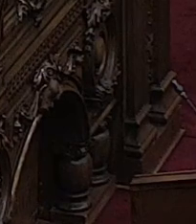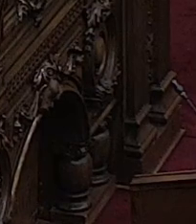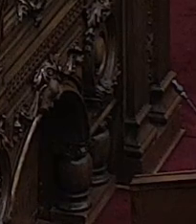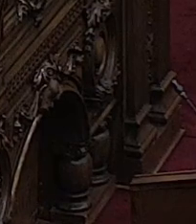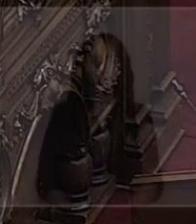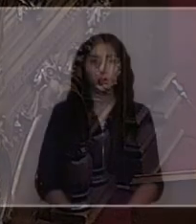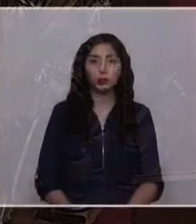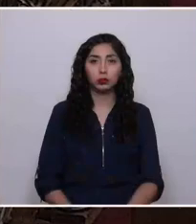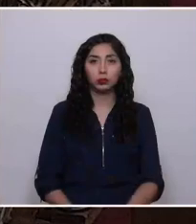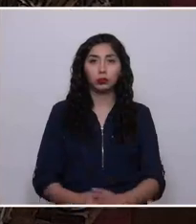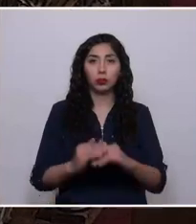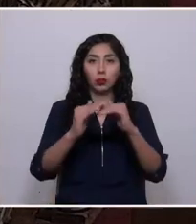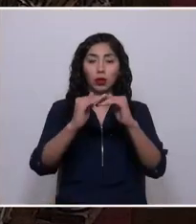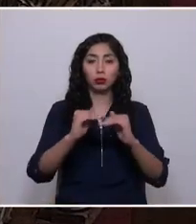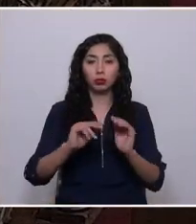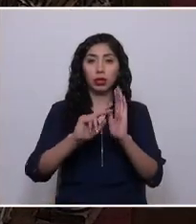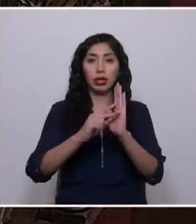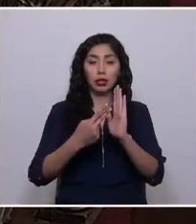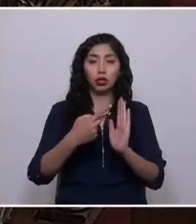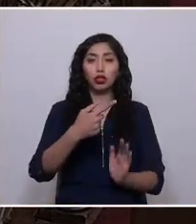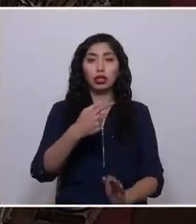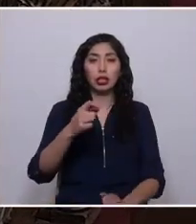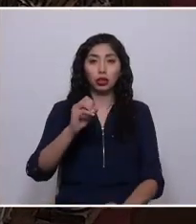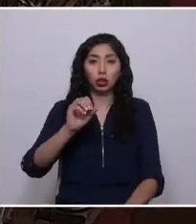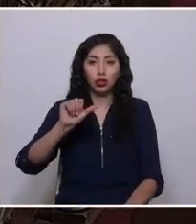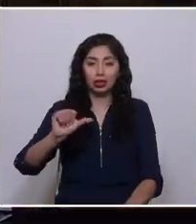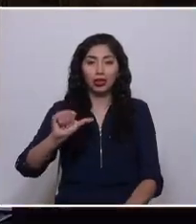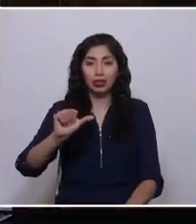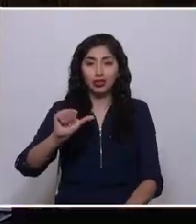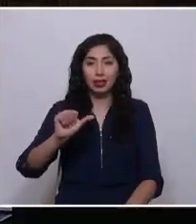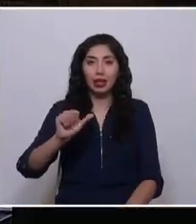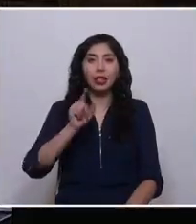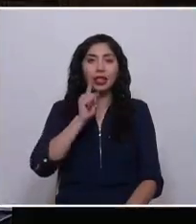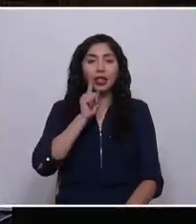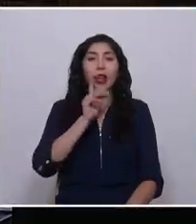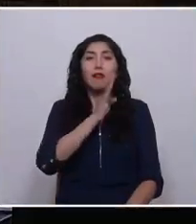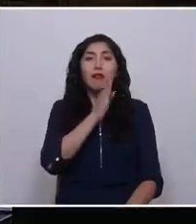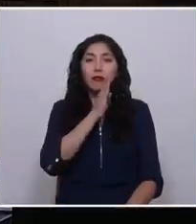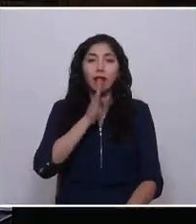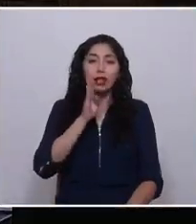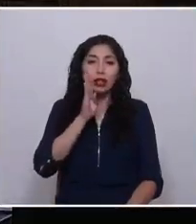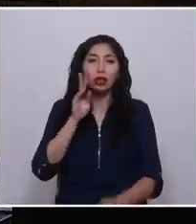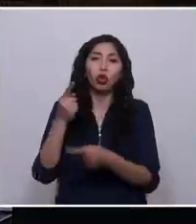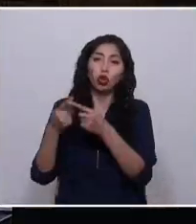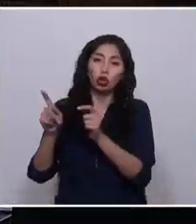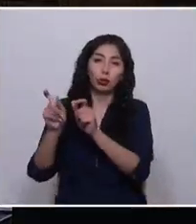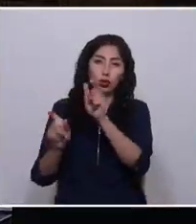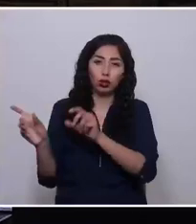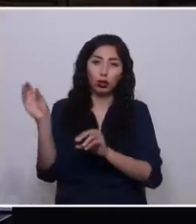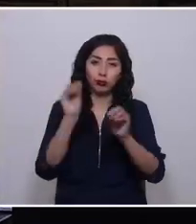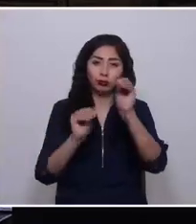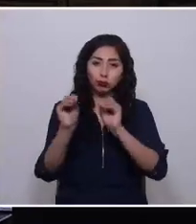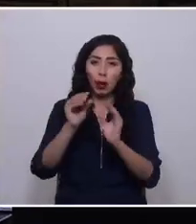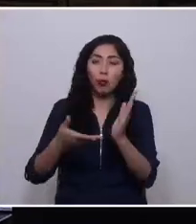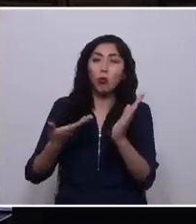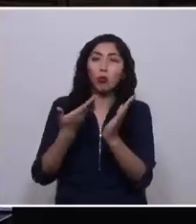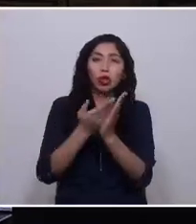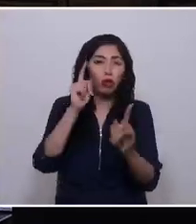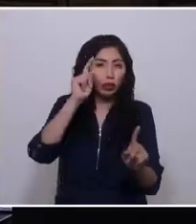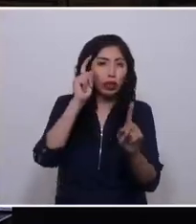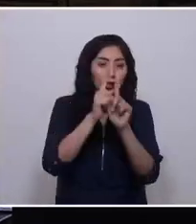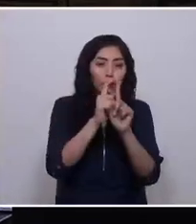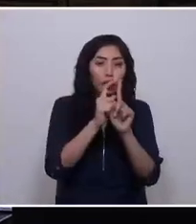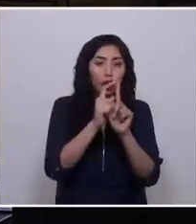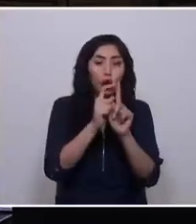Pasamos a la indicación número 106 del señor Benito Baranda y otros autores y autoras para sustituir el número 2 del